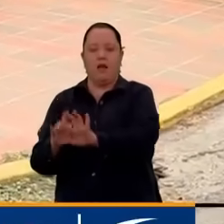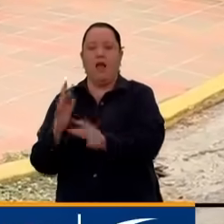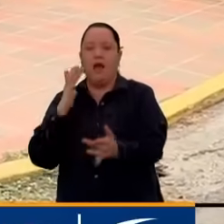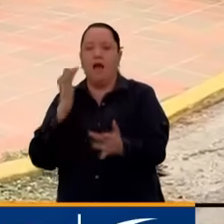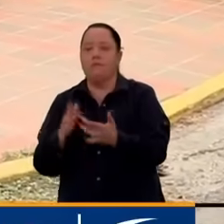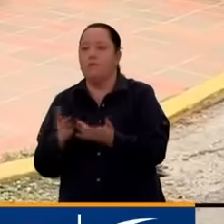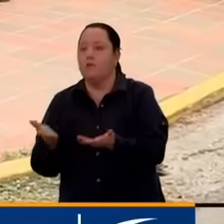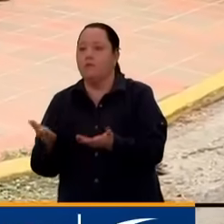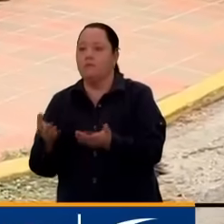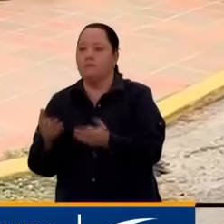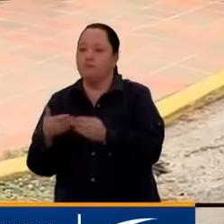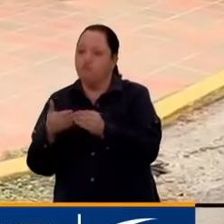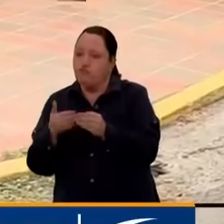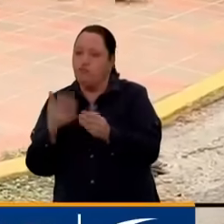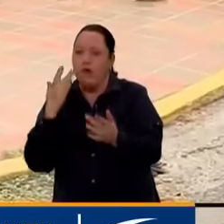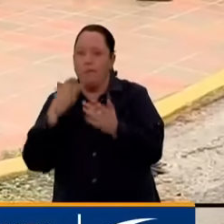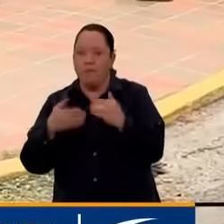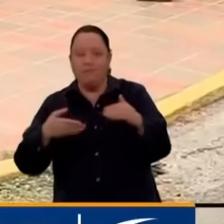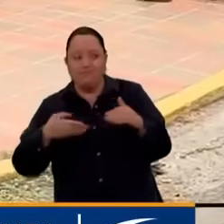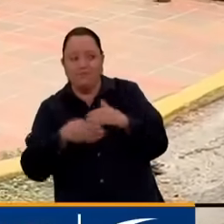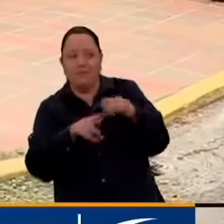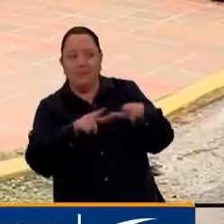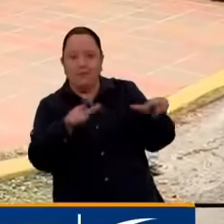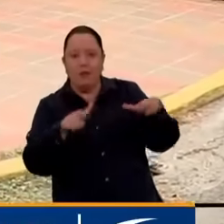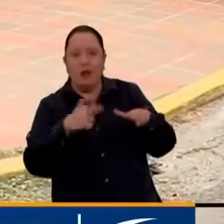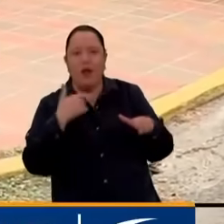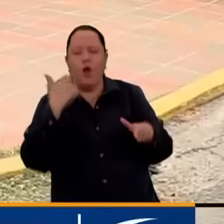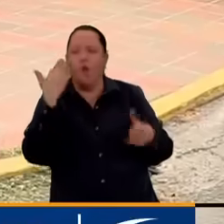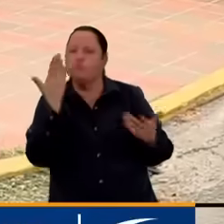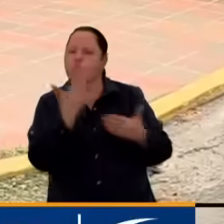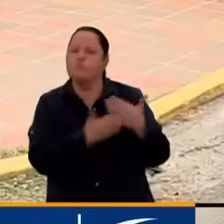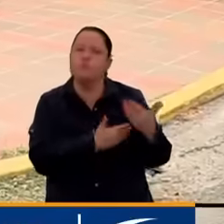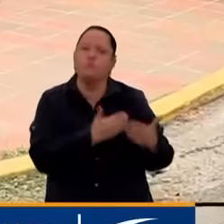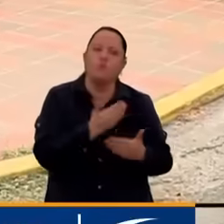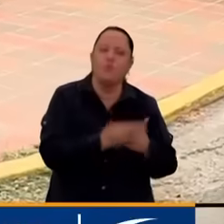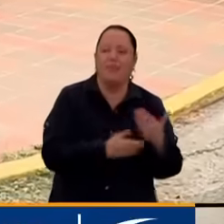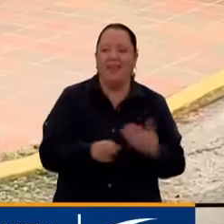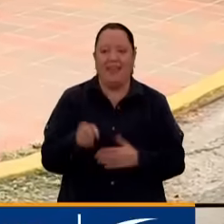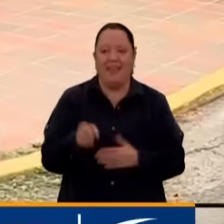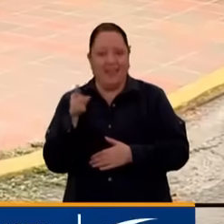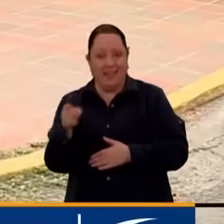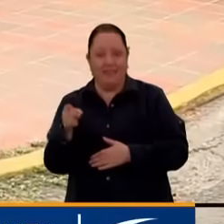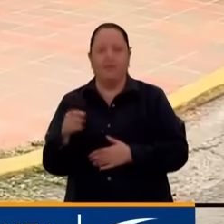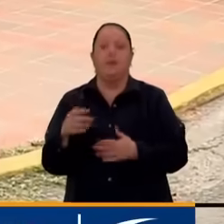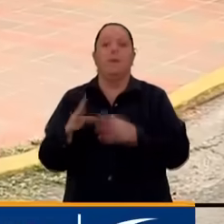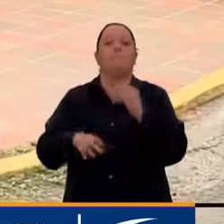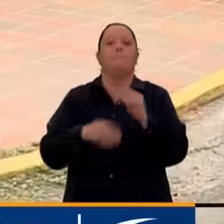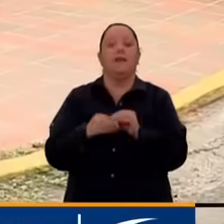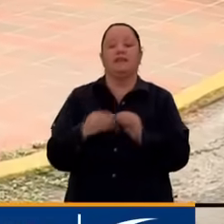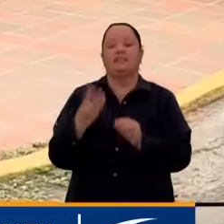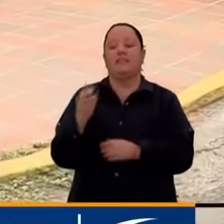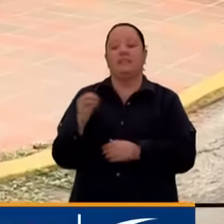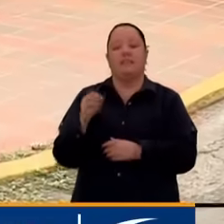que quieran acceder a este lugar para saber cómo votar. Y en medio de esa situación también hay más de 30